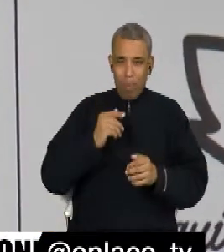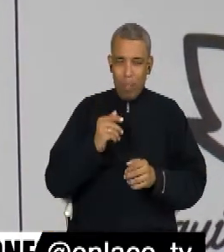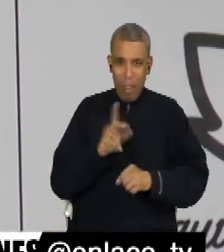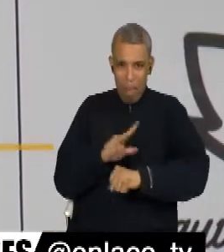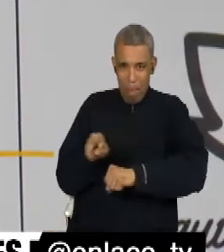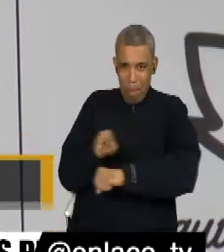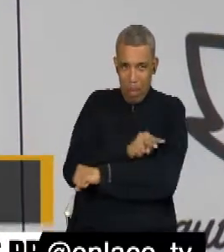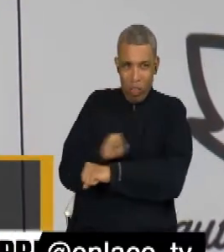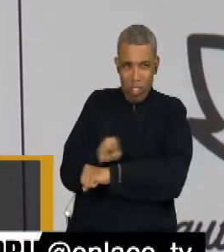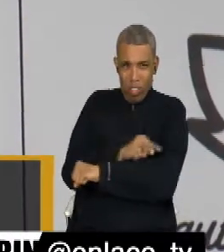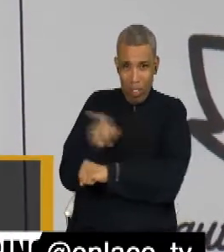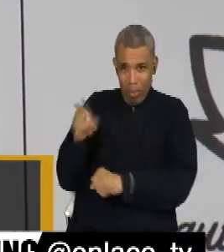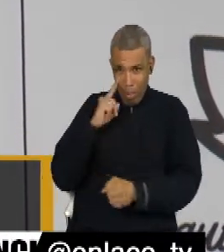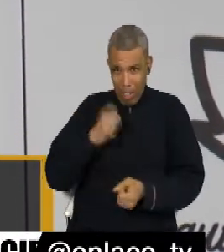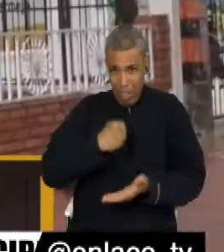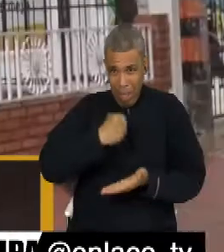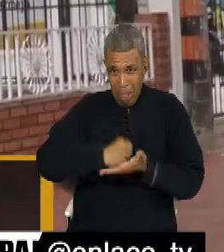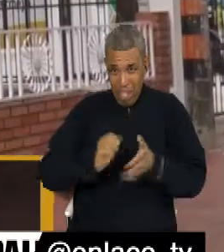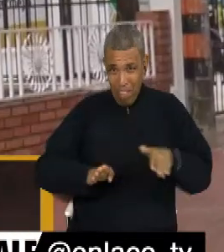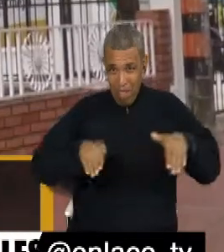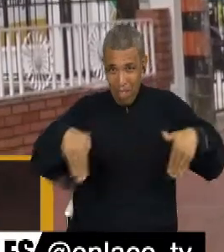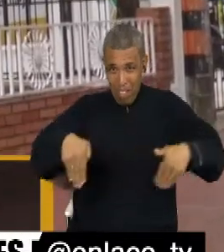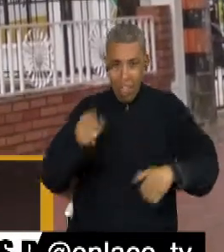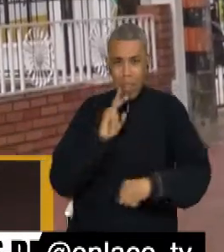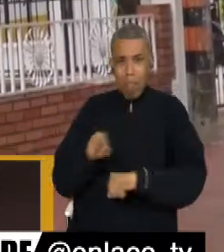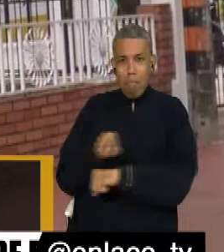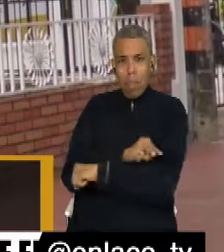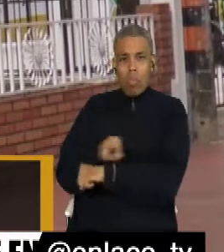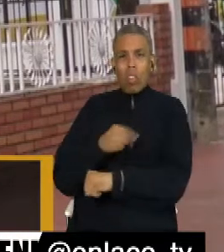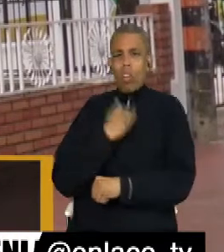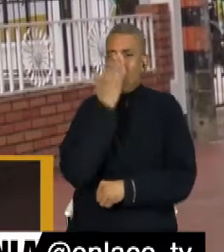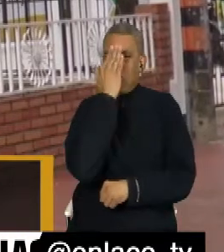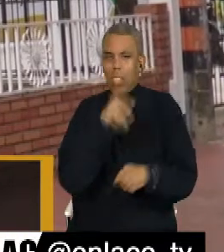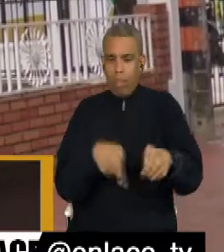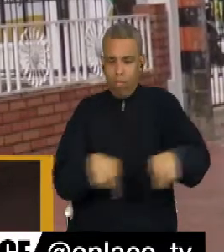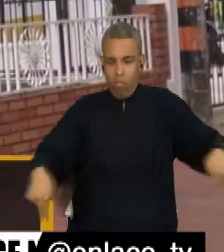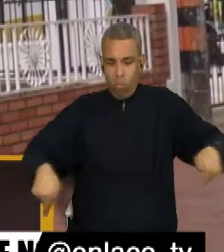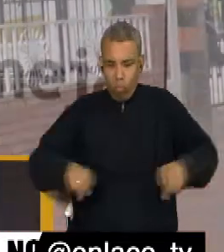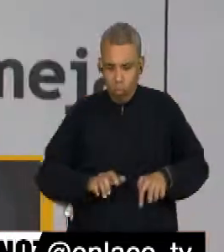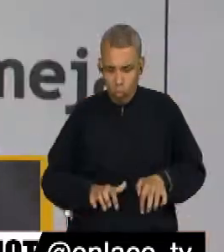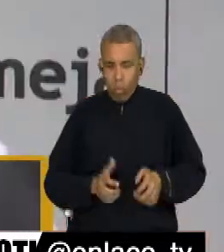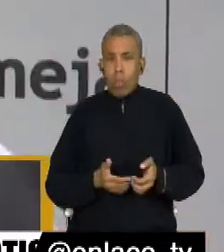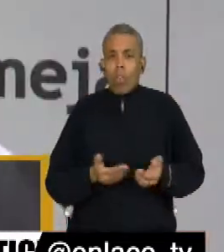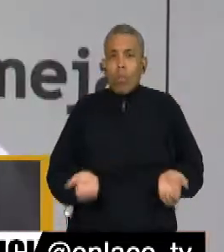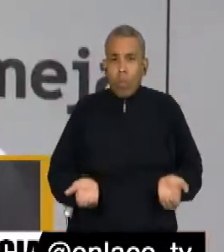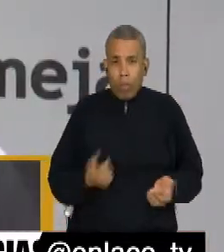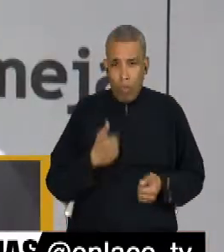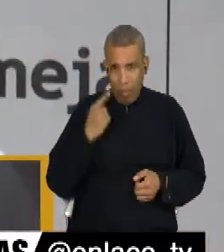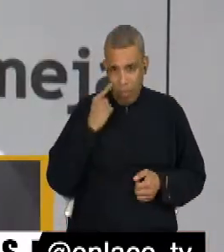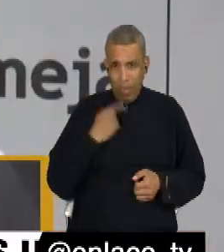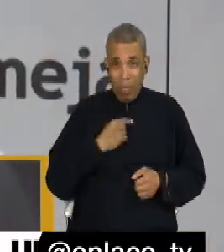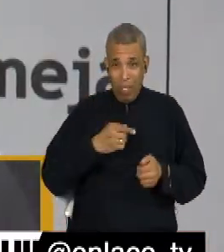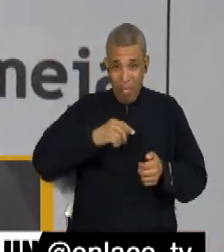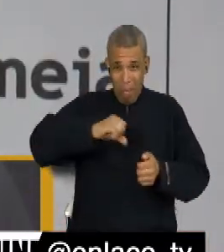barrio Galán frente al Parque Camilo Torres. Así lo da a conocer el asesor de despacho Andrés Manosalva. Bueno, queremos invitar a toda la comunidad de